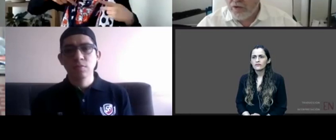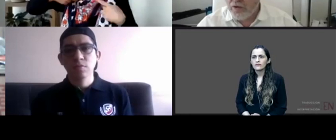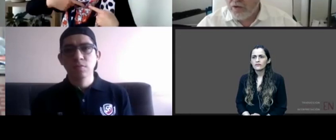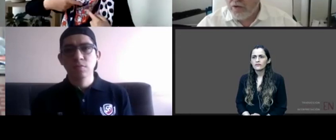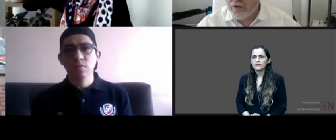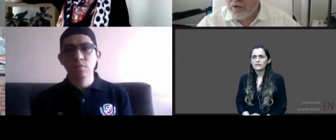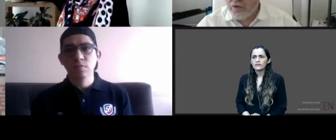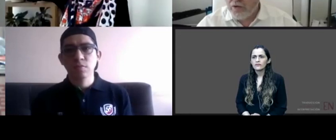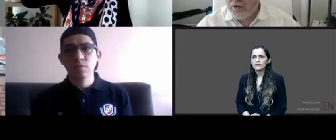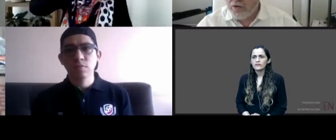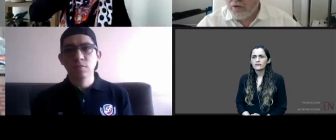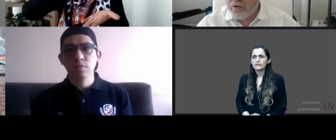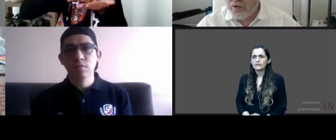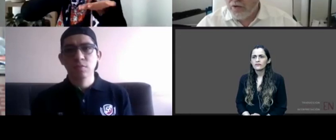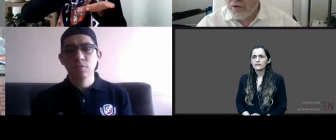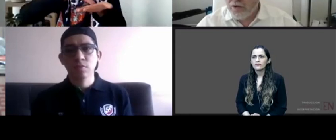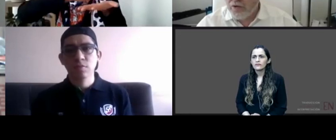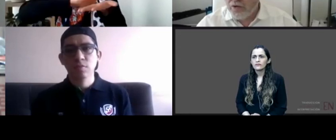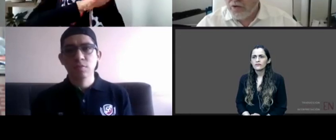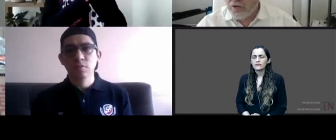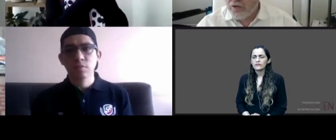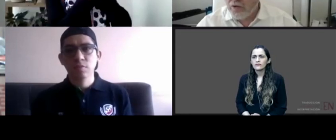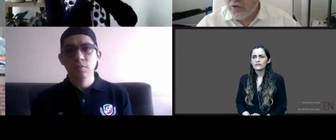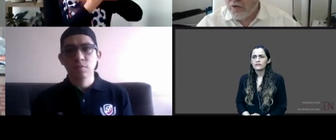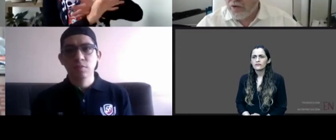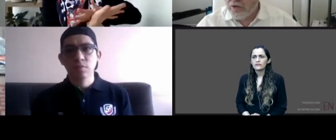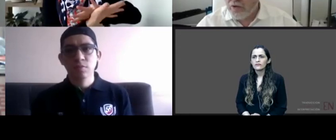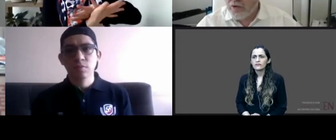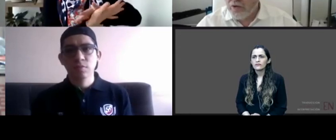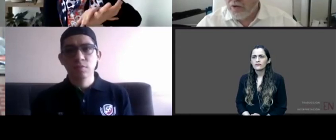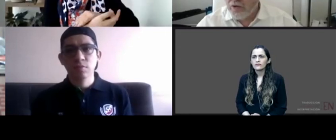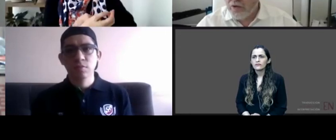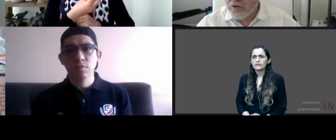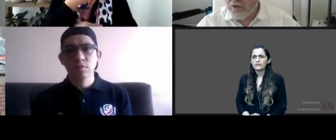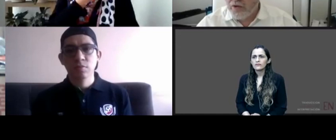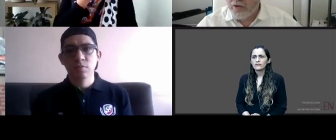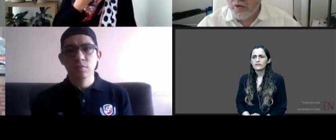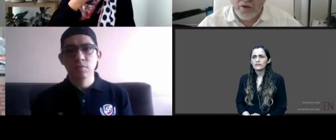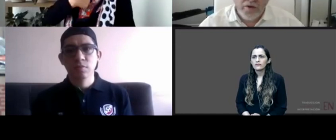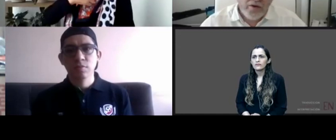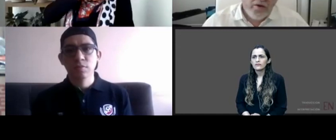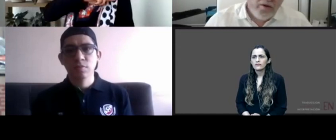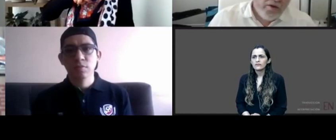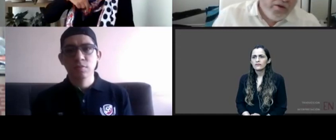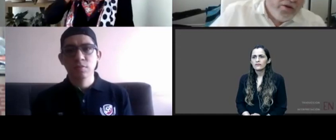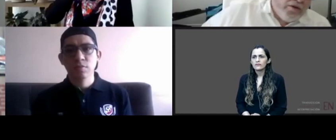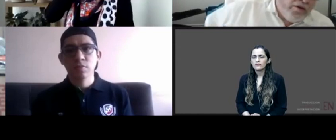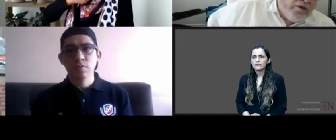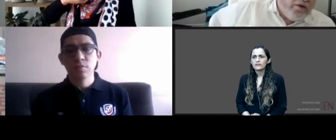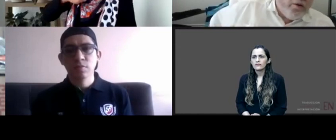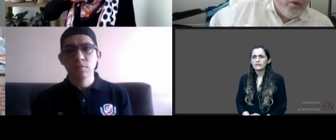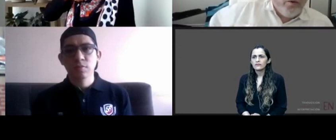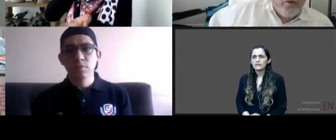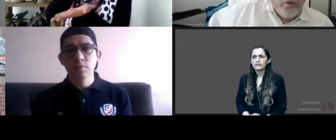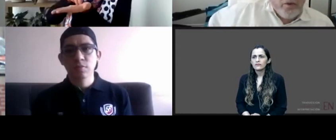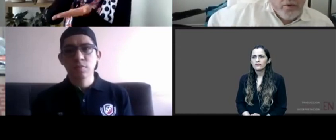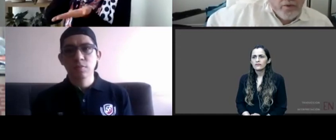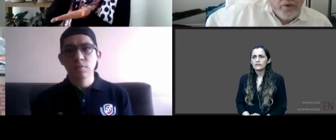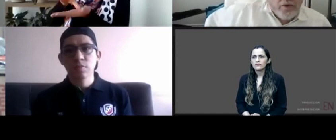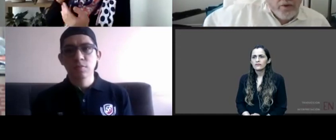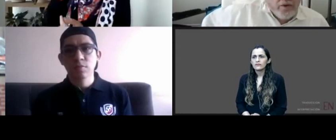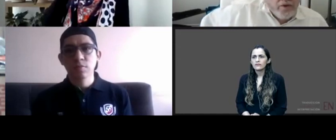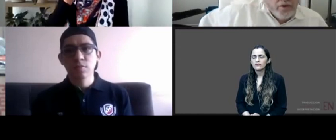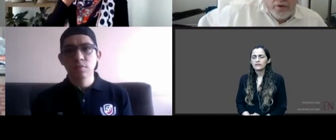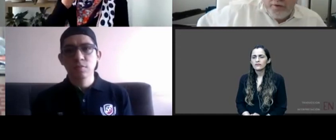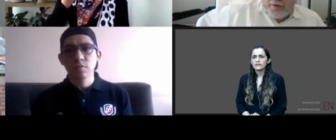Cuestiones médicas, el enfoque médico sí ha tenido que ver mucho por toda esta evolución, ¿no? Que el enfoque médico